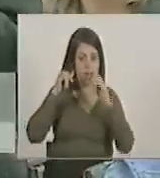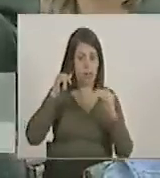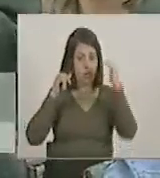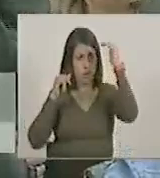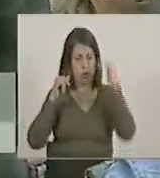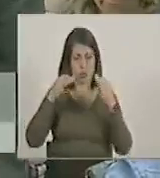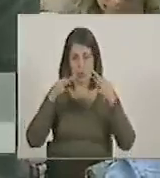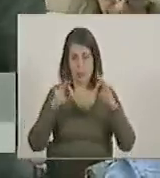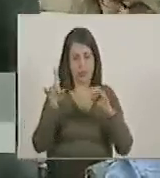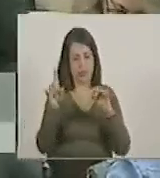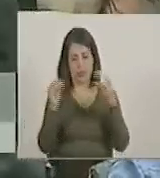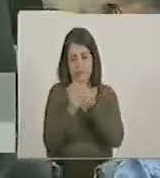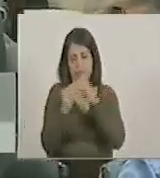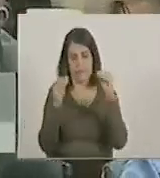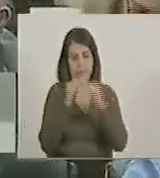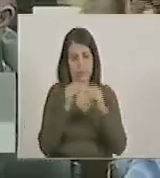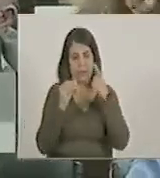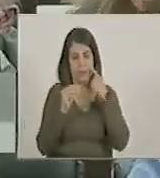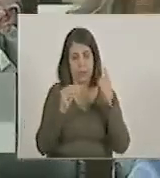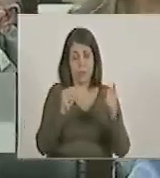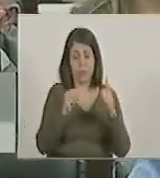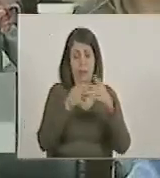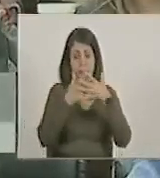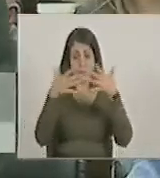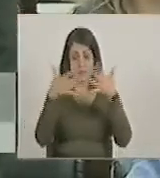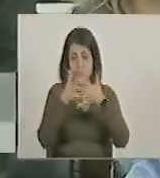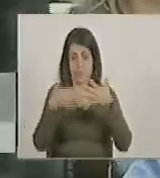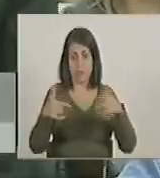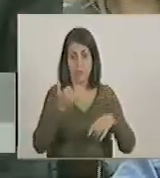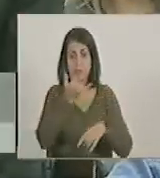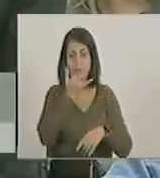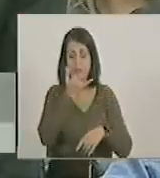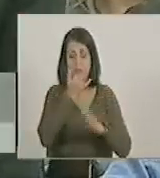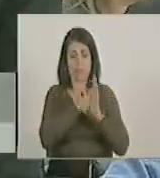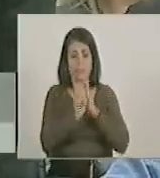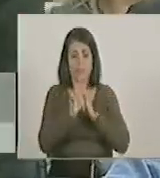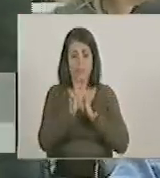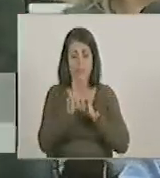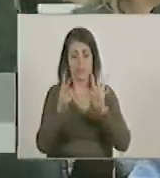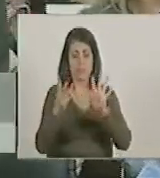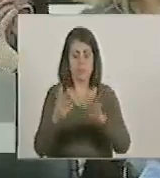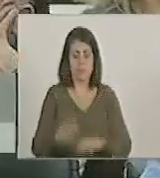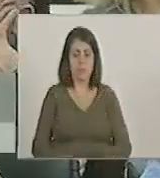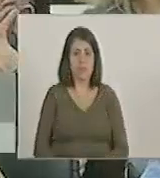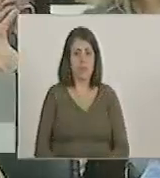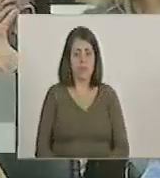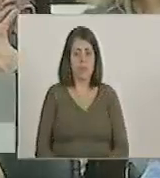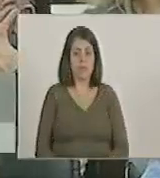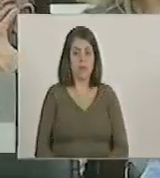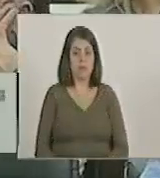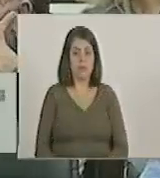edad cronológica como aparece erróneamente allí en el artículo 29.